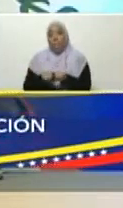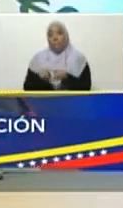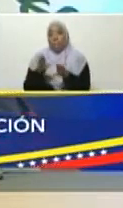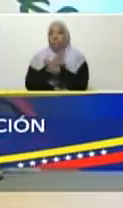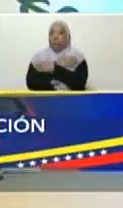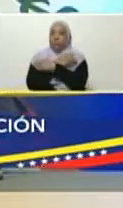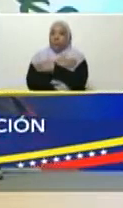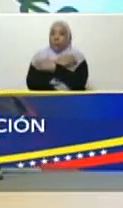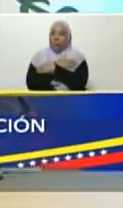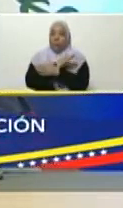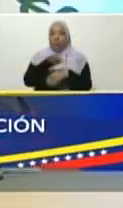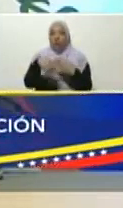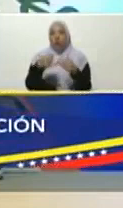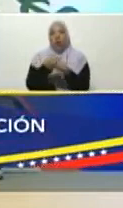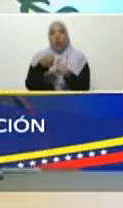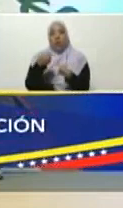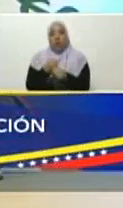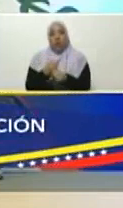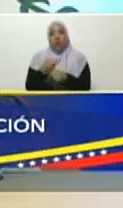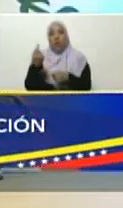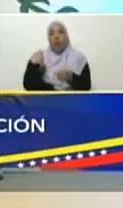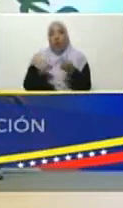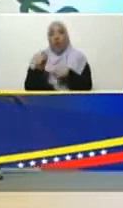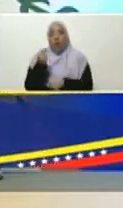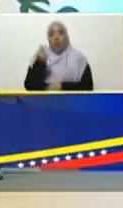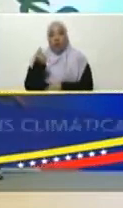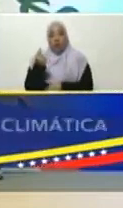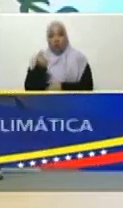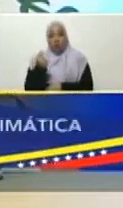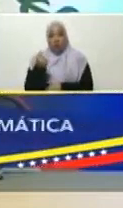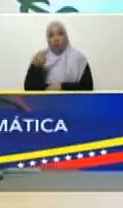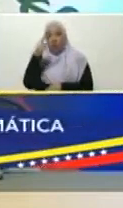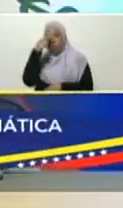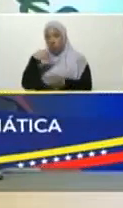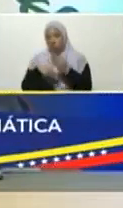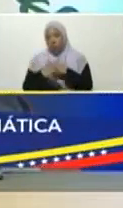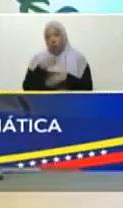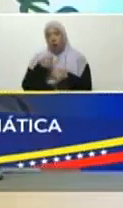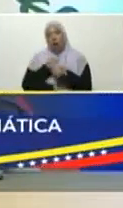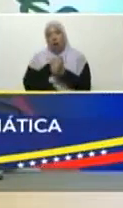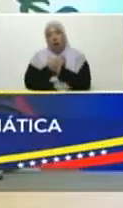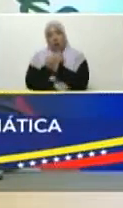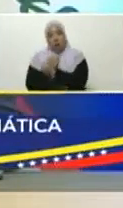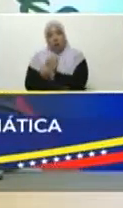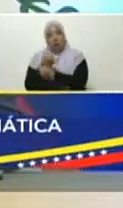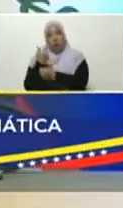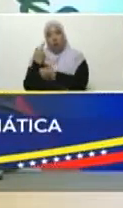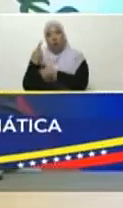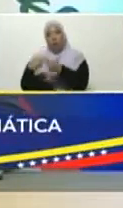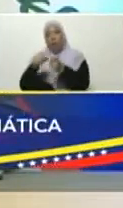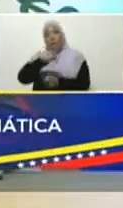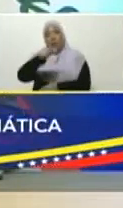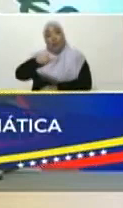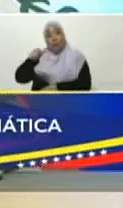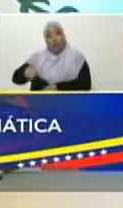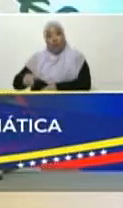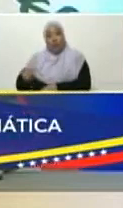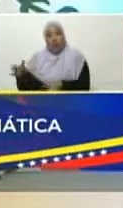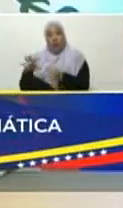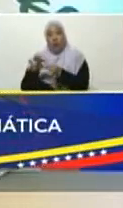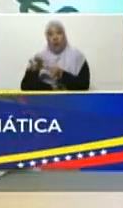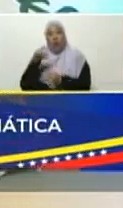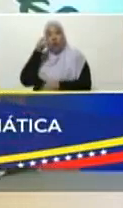felicidad, trabajo, riqueza, humildad y amor, y multiplicarlo para la unión de nuestro